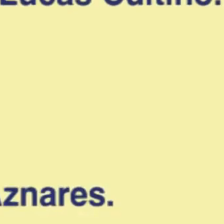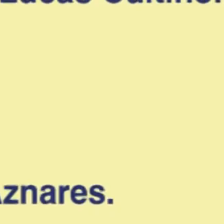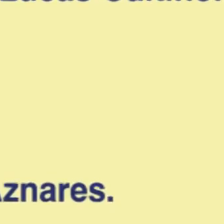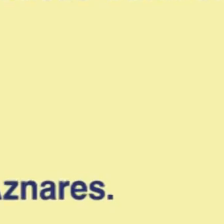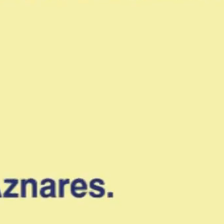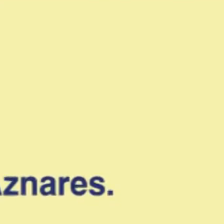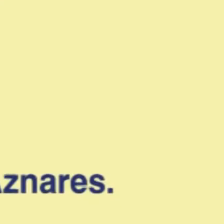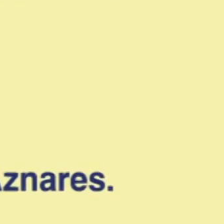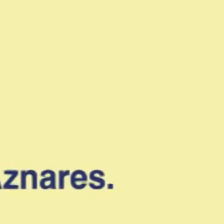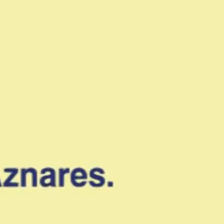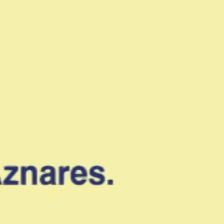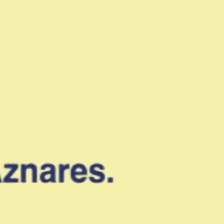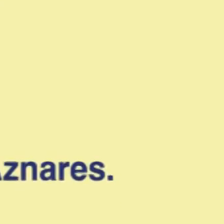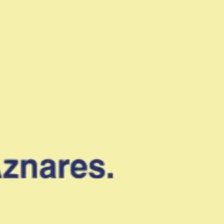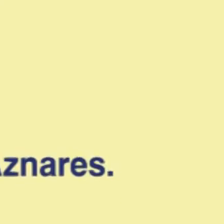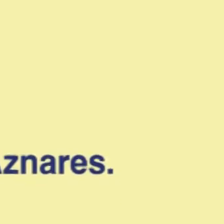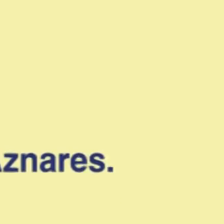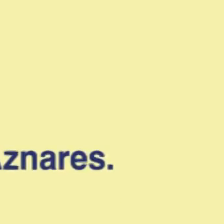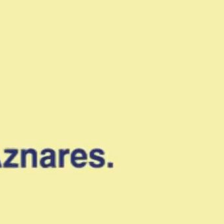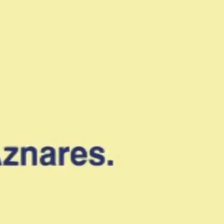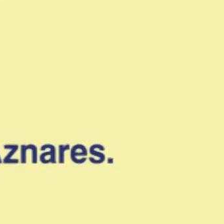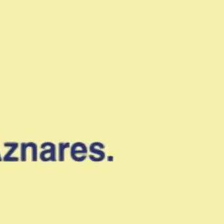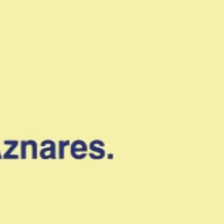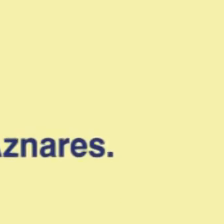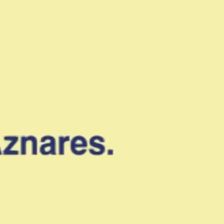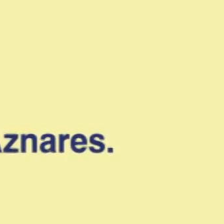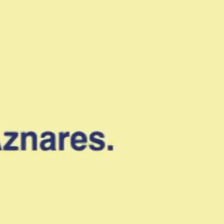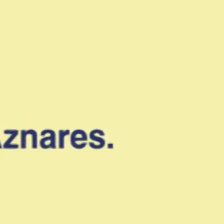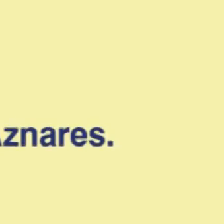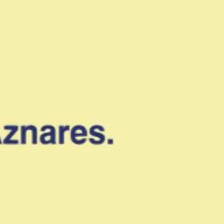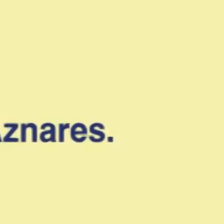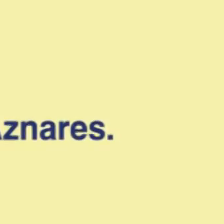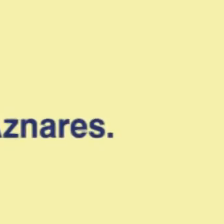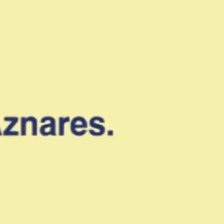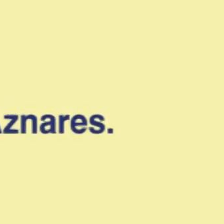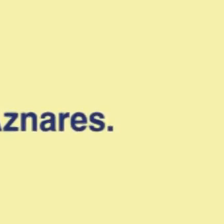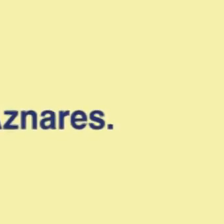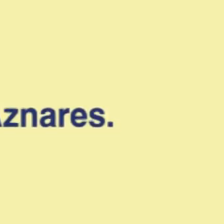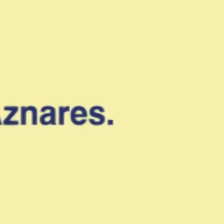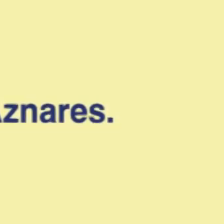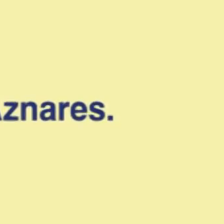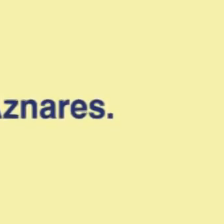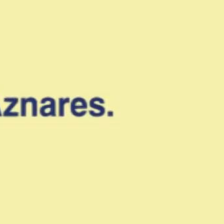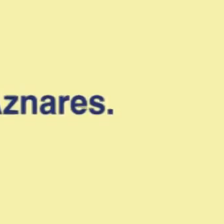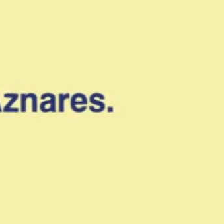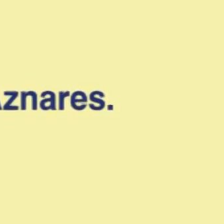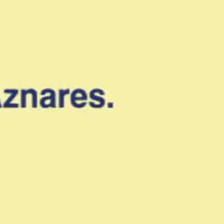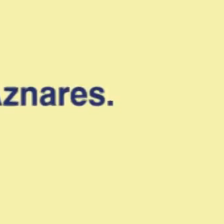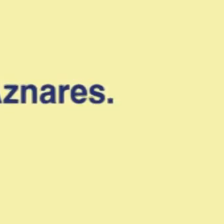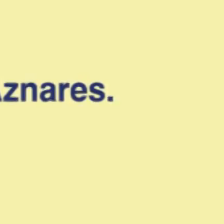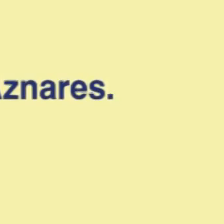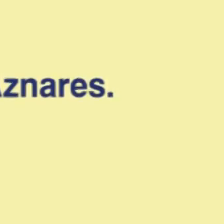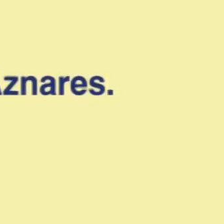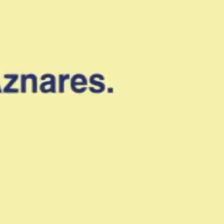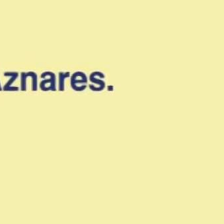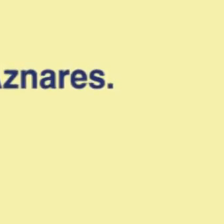ganadoras son: primer premio, Colegio y Liceo Evangélico Bethesda, los integrantes Rocío Pérez, Gonzalo Casavieja, Joaquín Fittipaldi